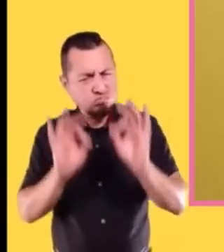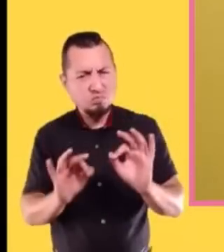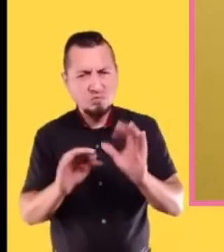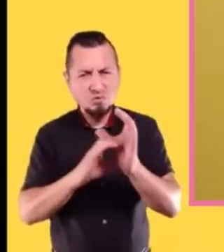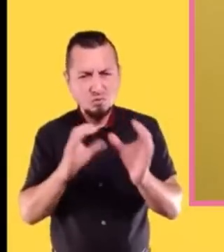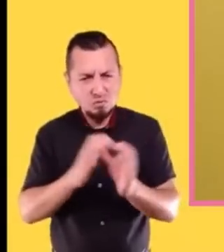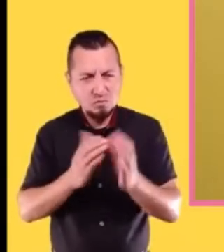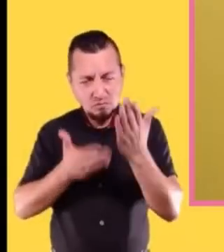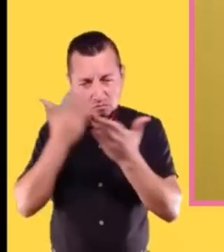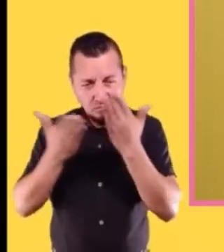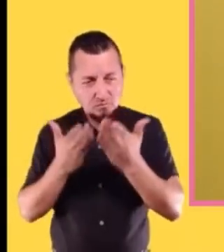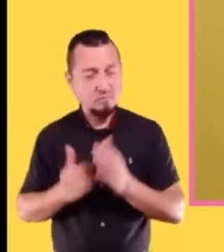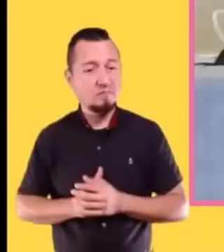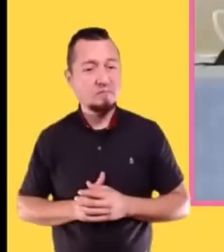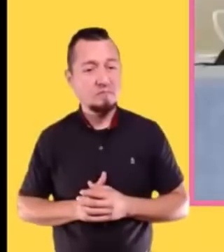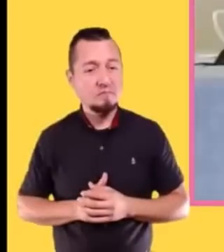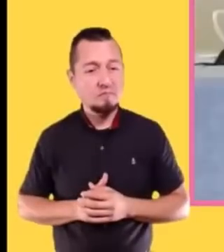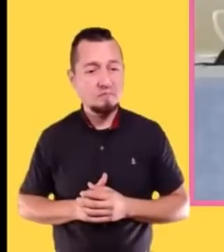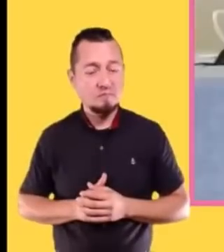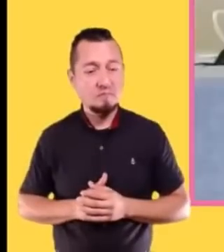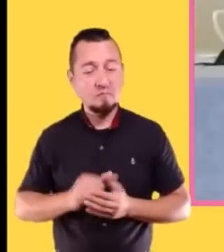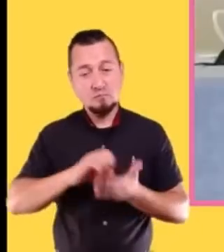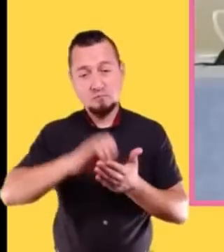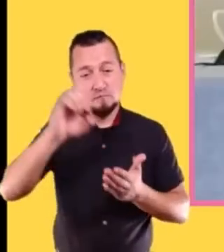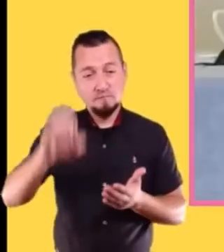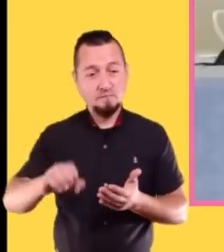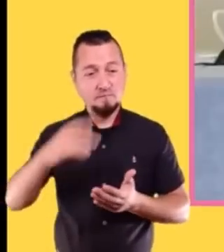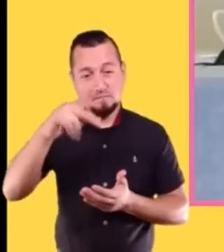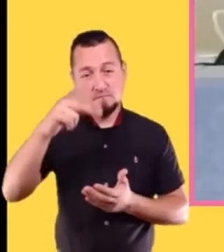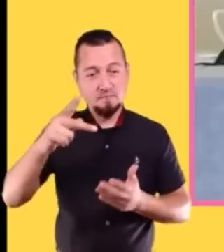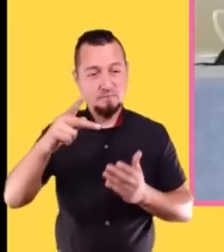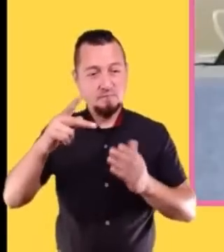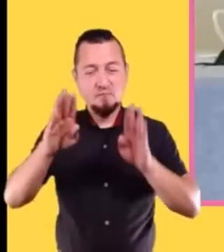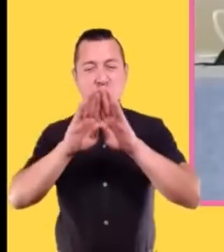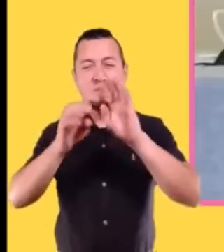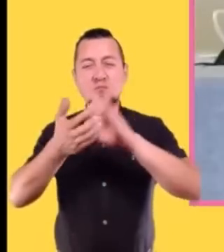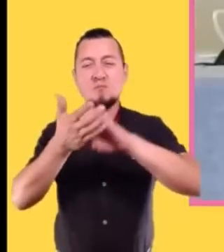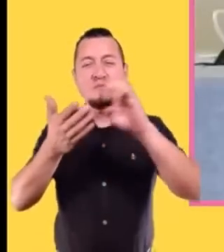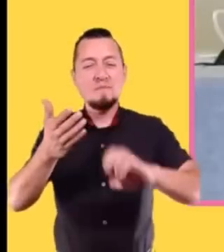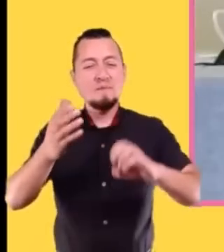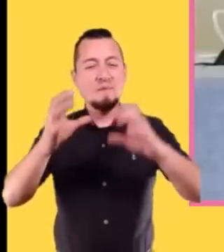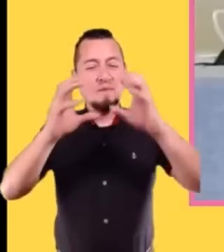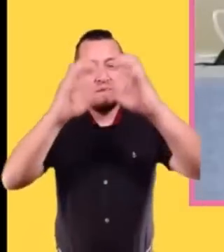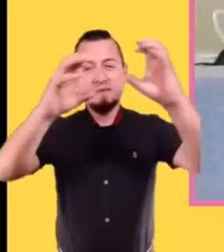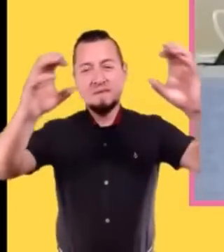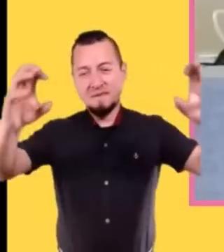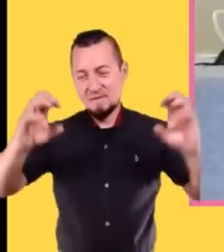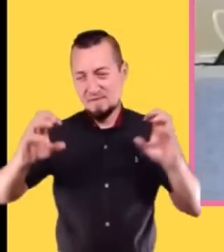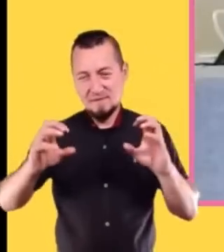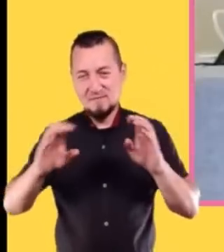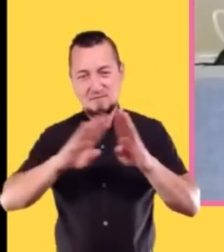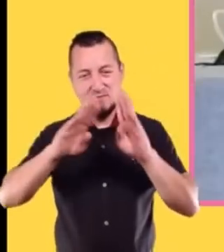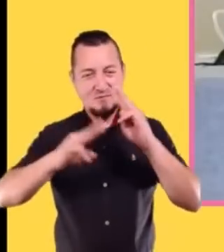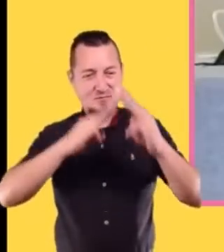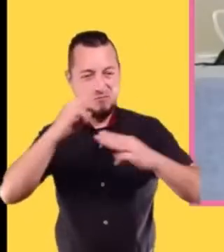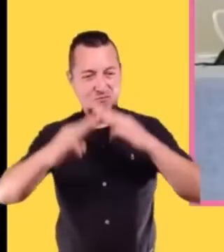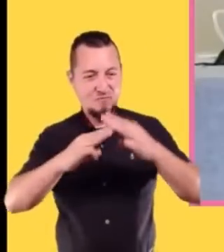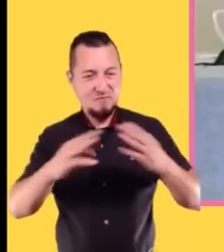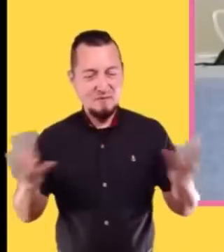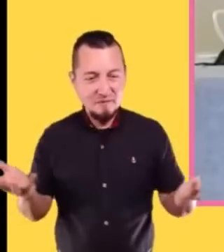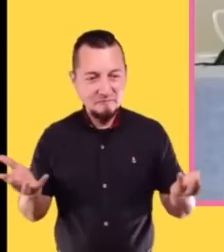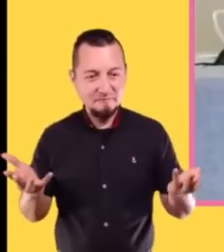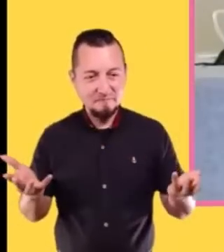Mira, agregaré, por ejemplo, este asunto de los planetas, el de las órbitas, es un